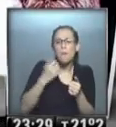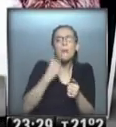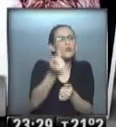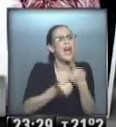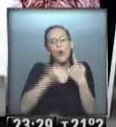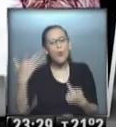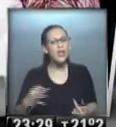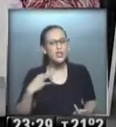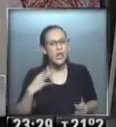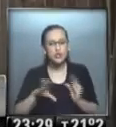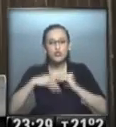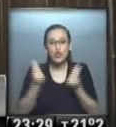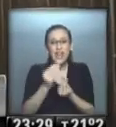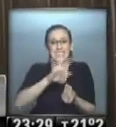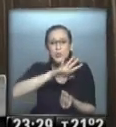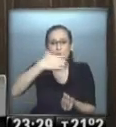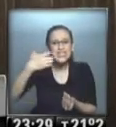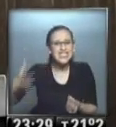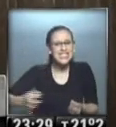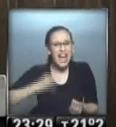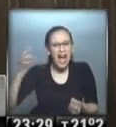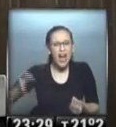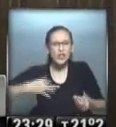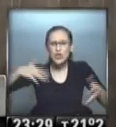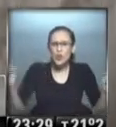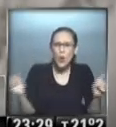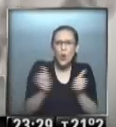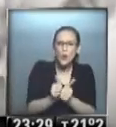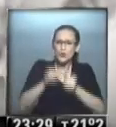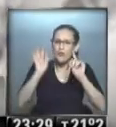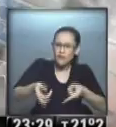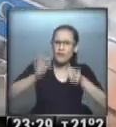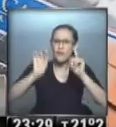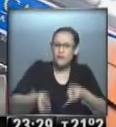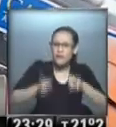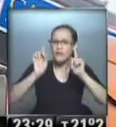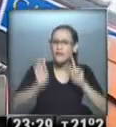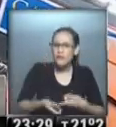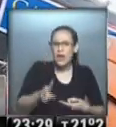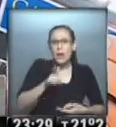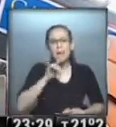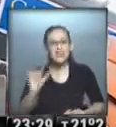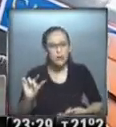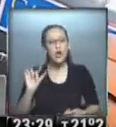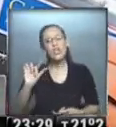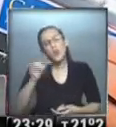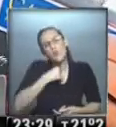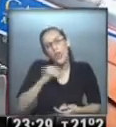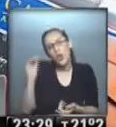con él? 56, no sé, ya no me acuerdo, pero... Y te parece poco y yo quiero un poquito